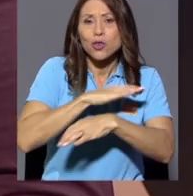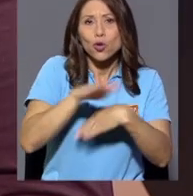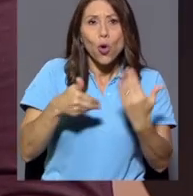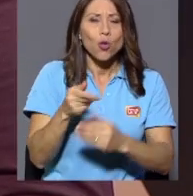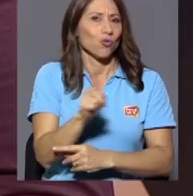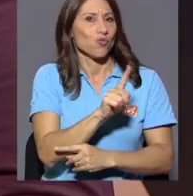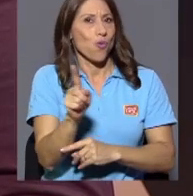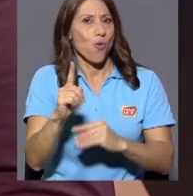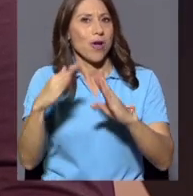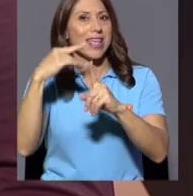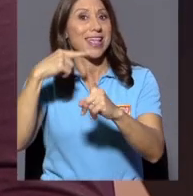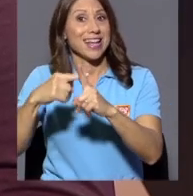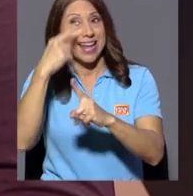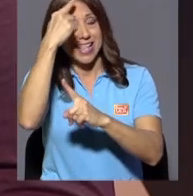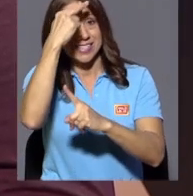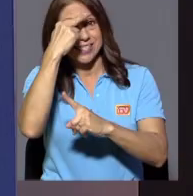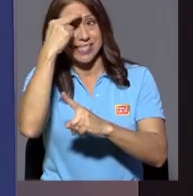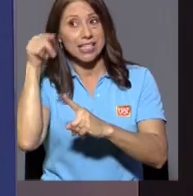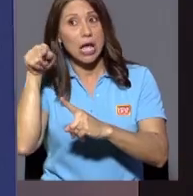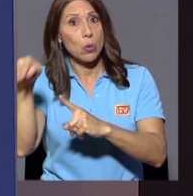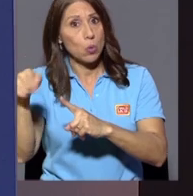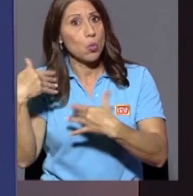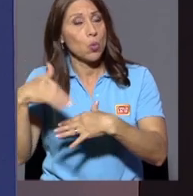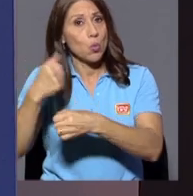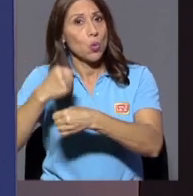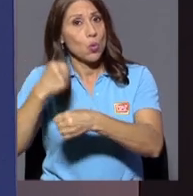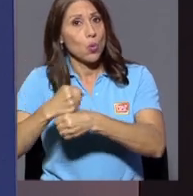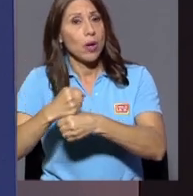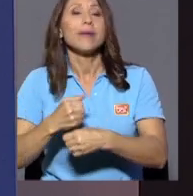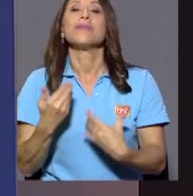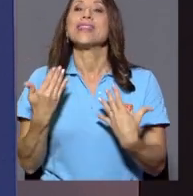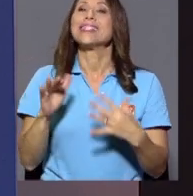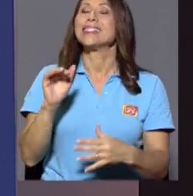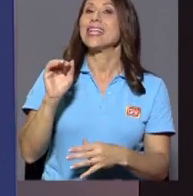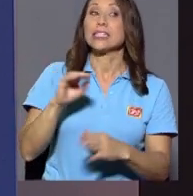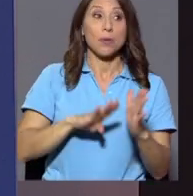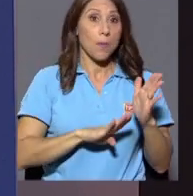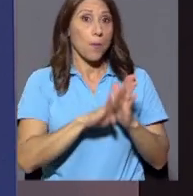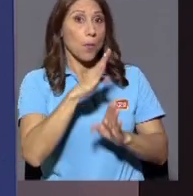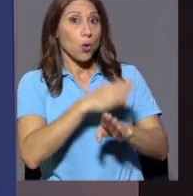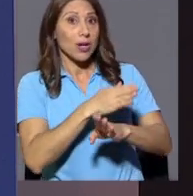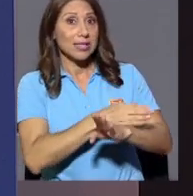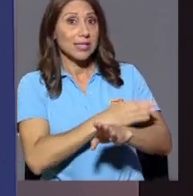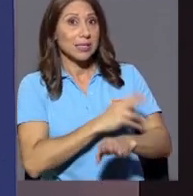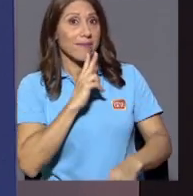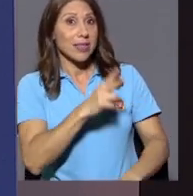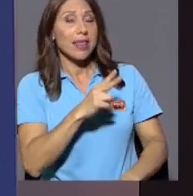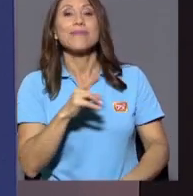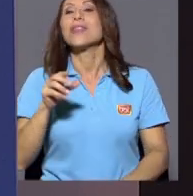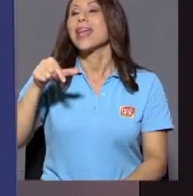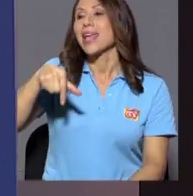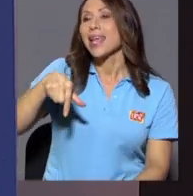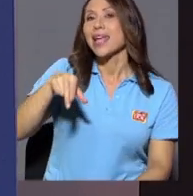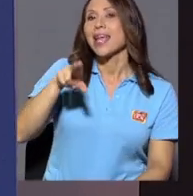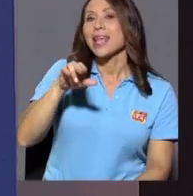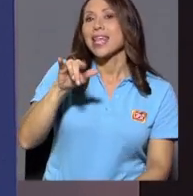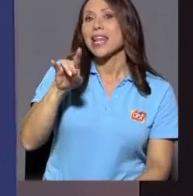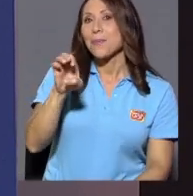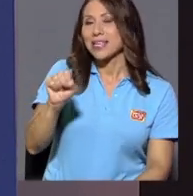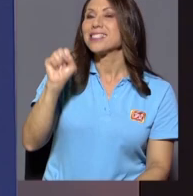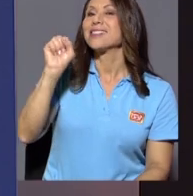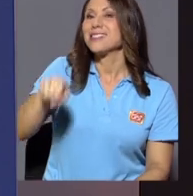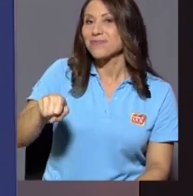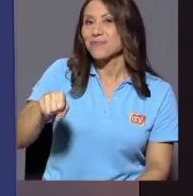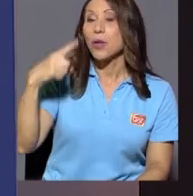tenido una tarea de lasarte progresista no niño 60 y quilmes sí porque particularmente ha